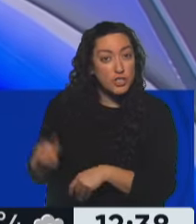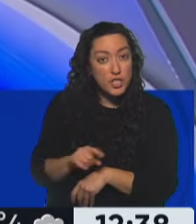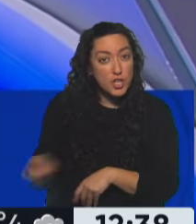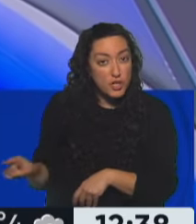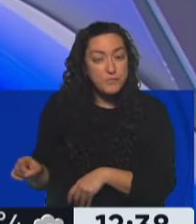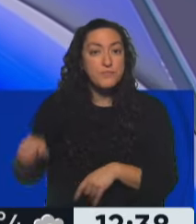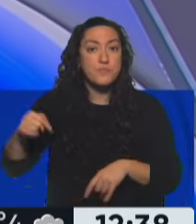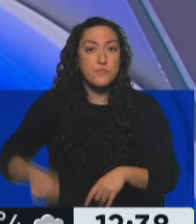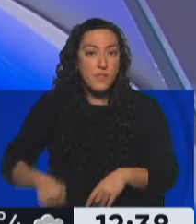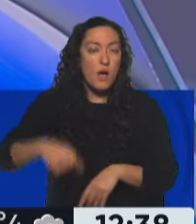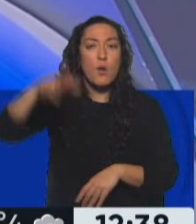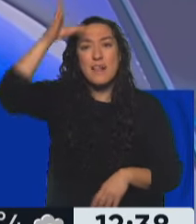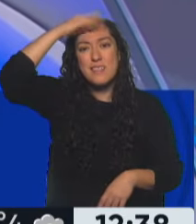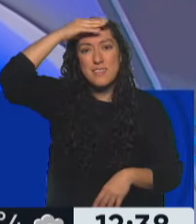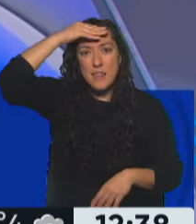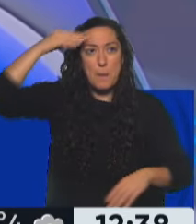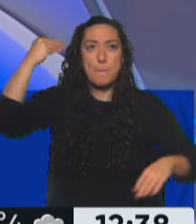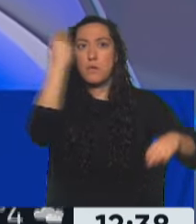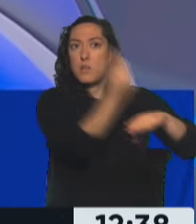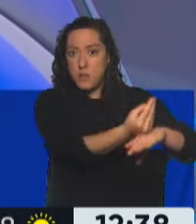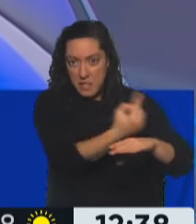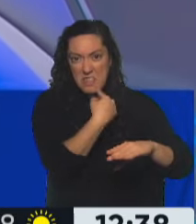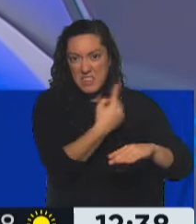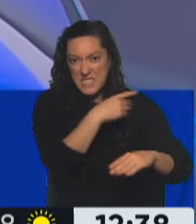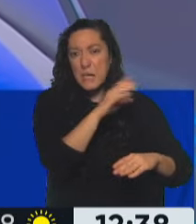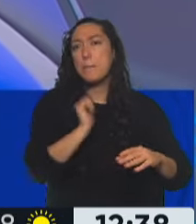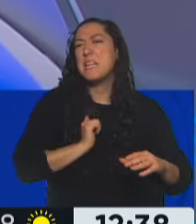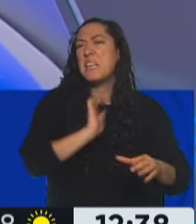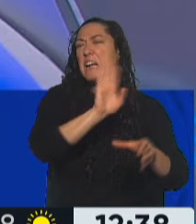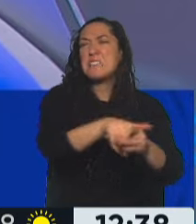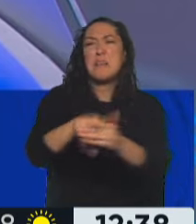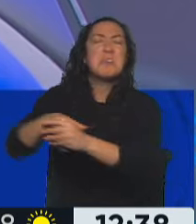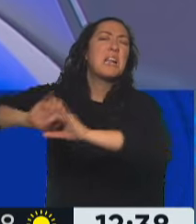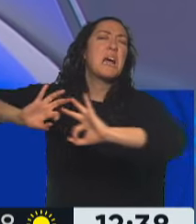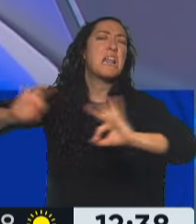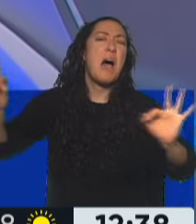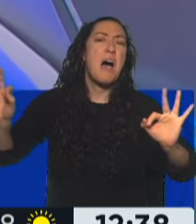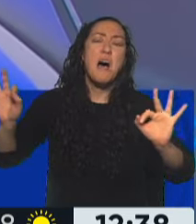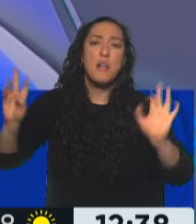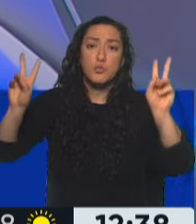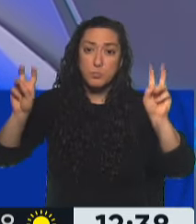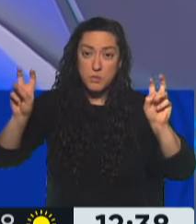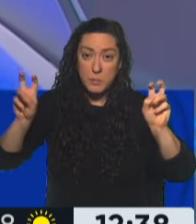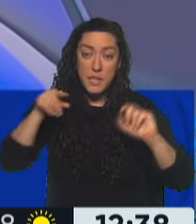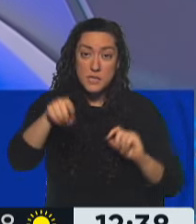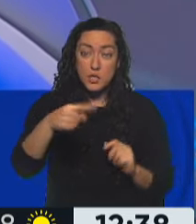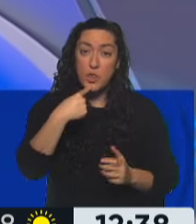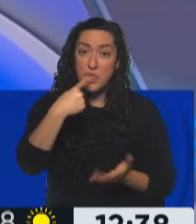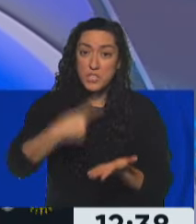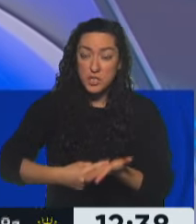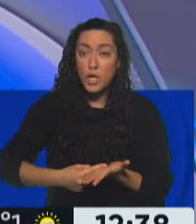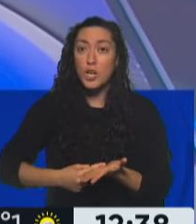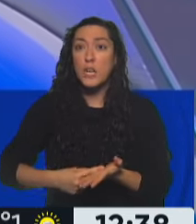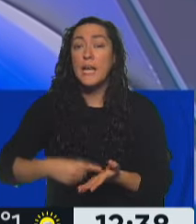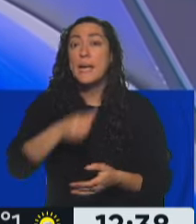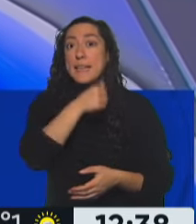con un Donald Trump que llegó con la idea de no intervenir militarmente? Digo, ¿puede tener que ver justamente con esta decisión de Taiwán también de